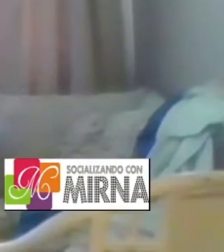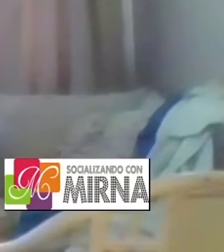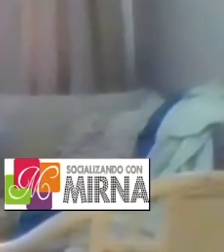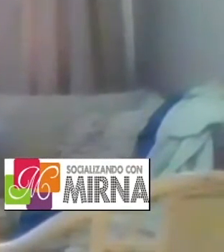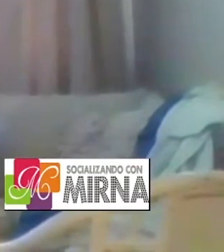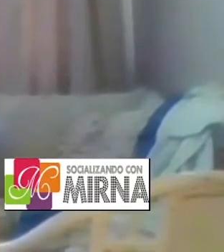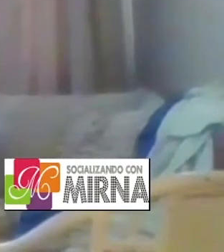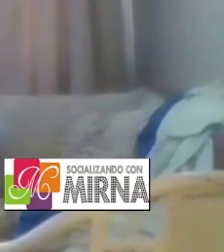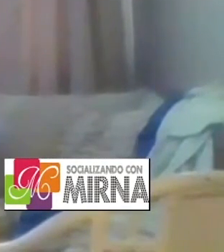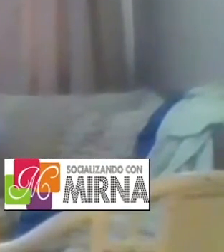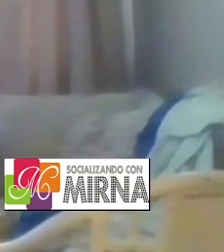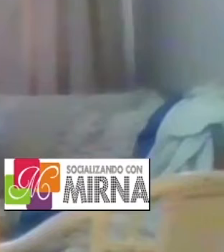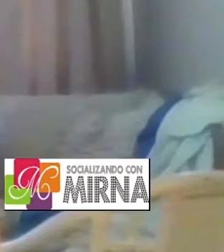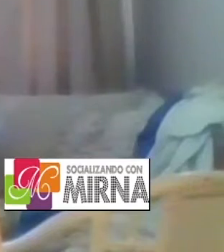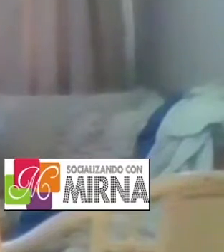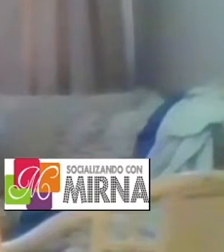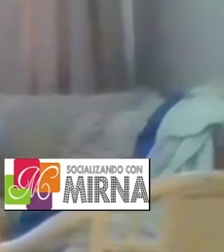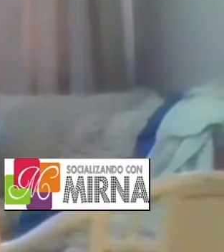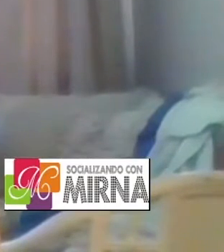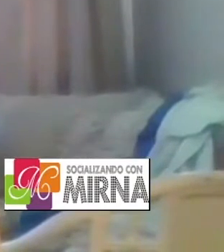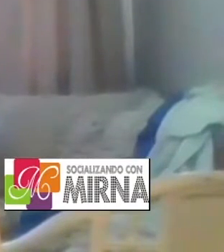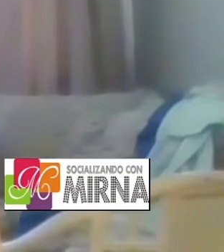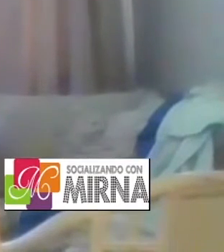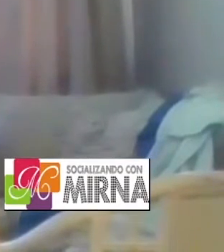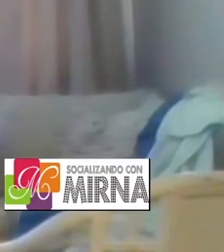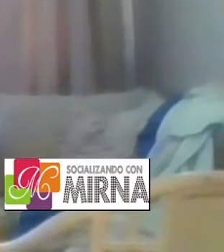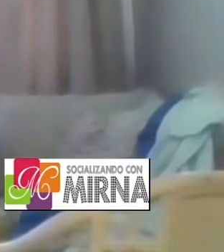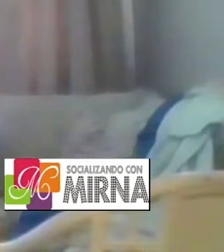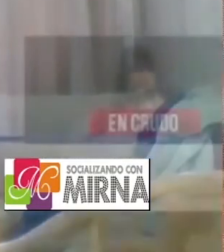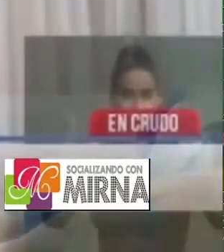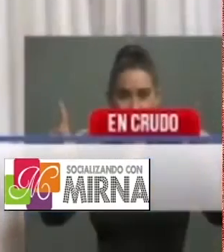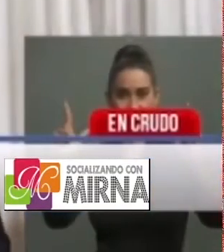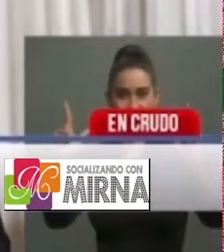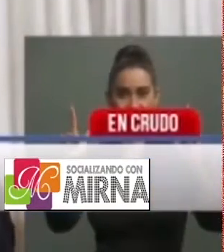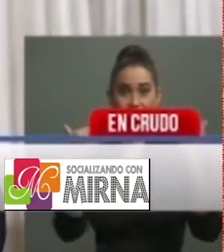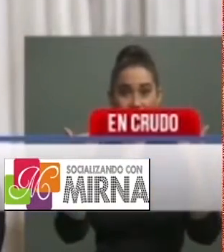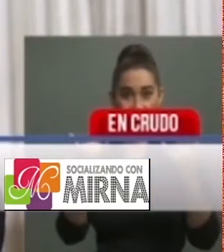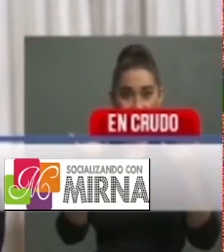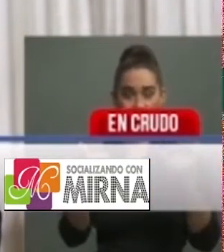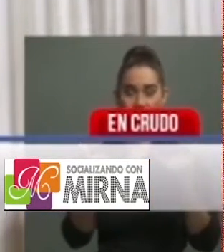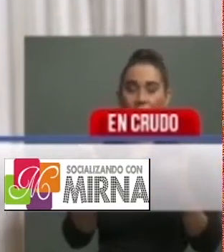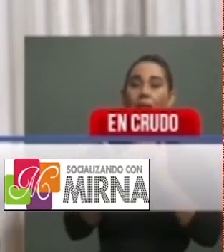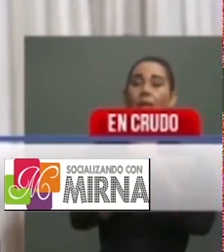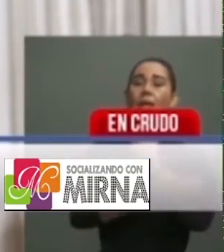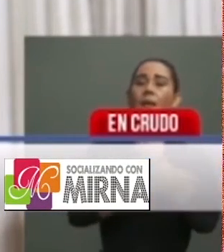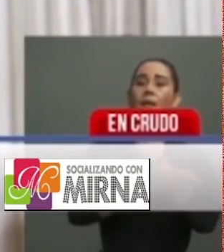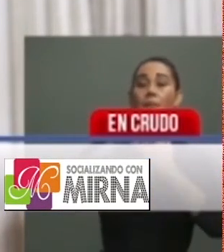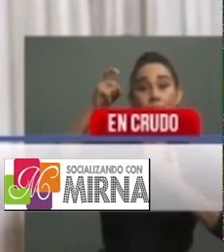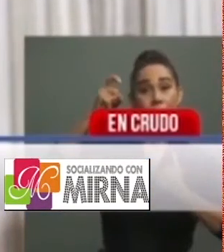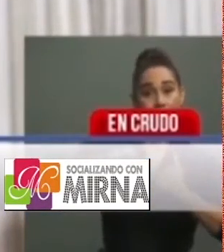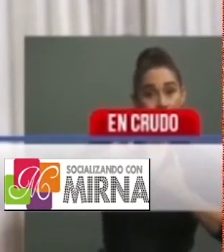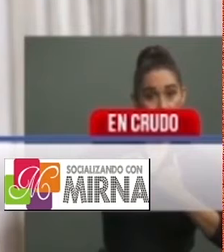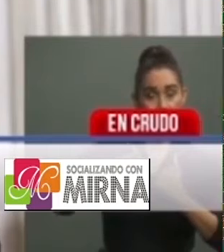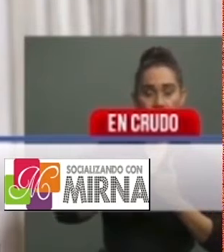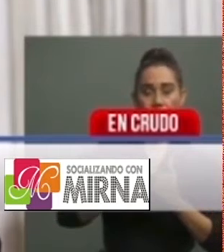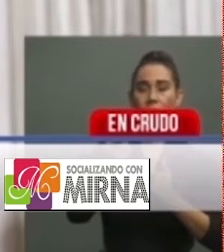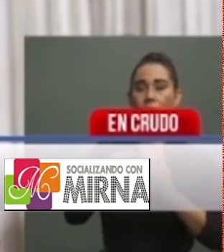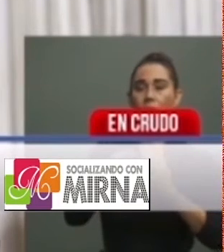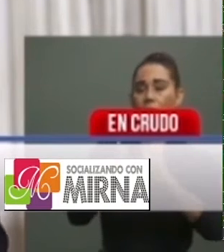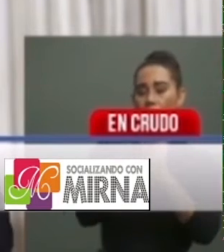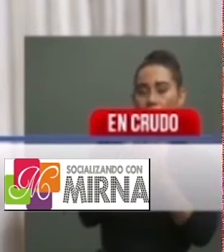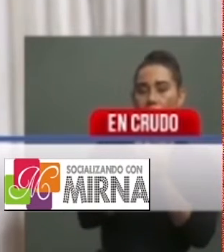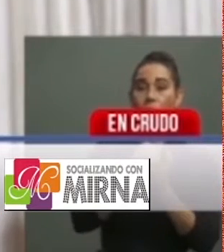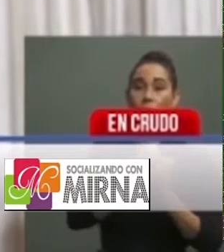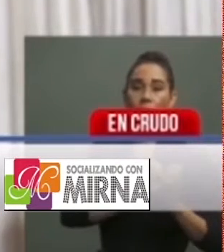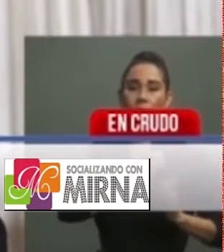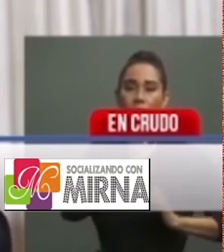trabas. Pero yo lo que me pregunto, entonces se le dio un espaldarazo a aquellos que estaban renuentes